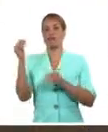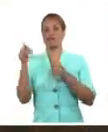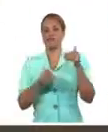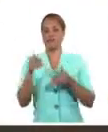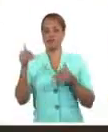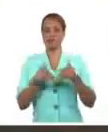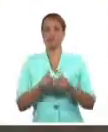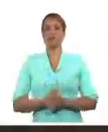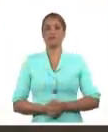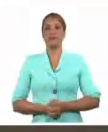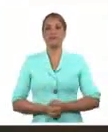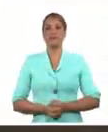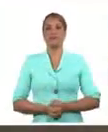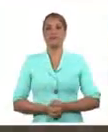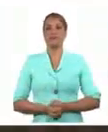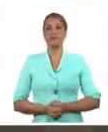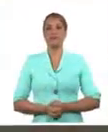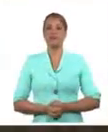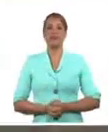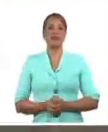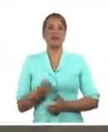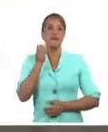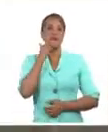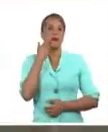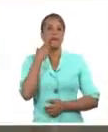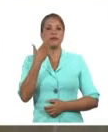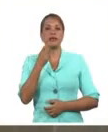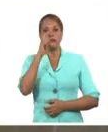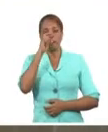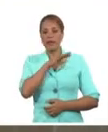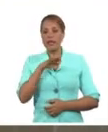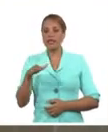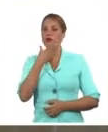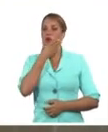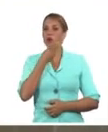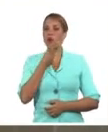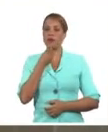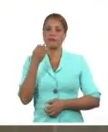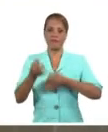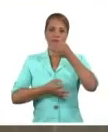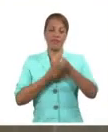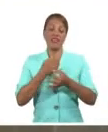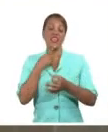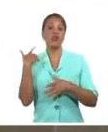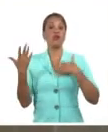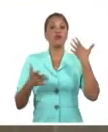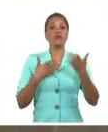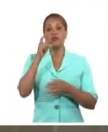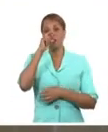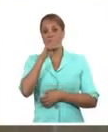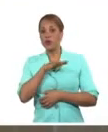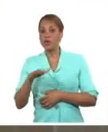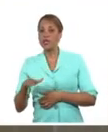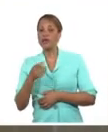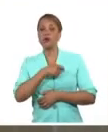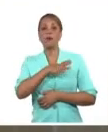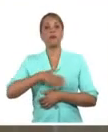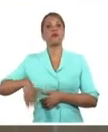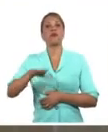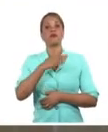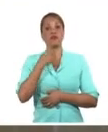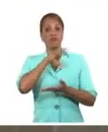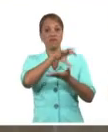Festival Teatrino, dedicado a niños y jóvenes. Se hace para el disfrute tanto de pobladores y niños en la ciudad como para